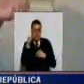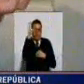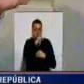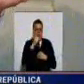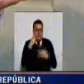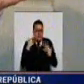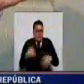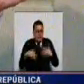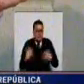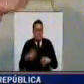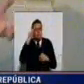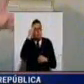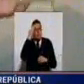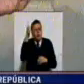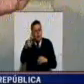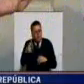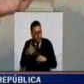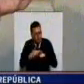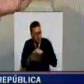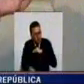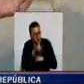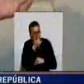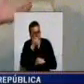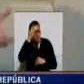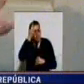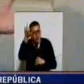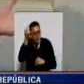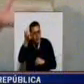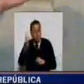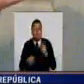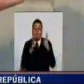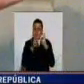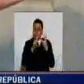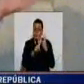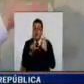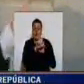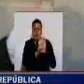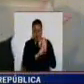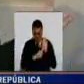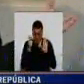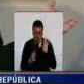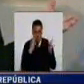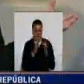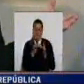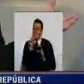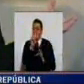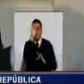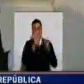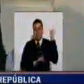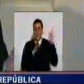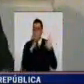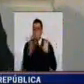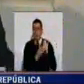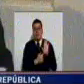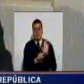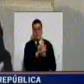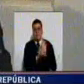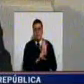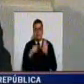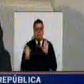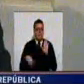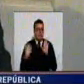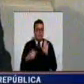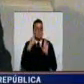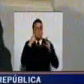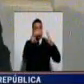descifrar por qué ocurrió eso. Bueno, tenemos otro hecho, y es que es ilegal y es inconstitucional lo que se hizo. Entonces veamos por el camino